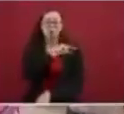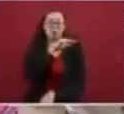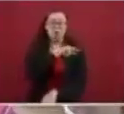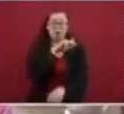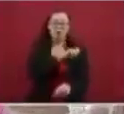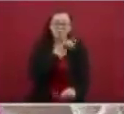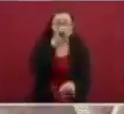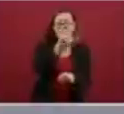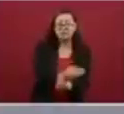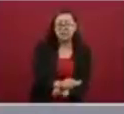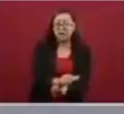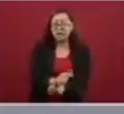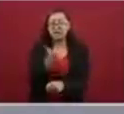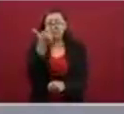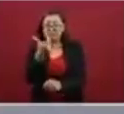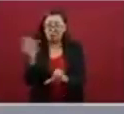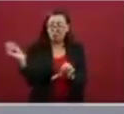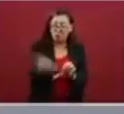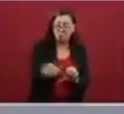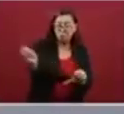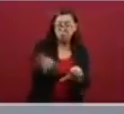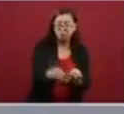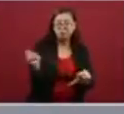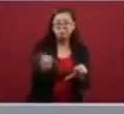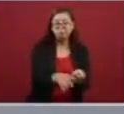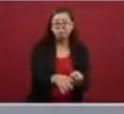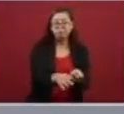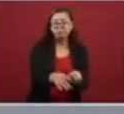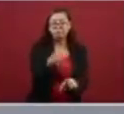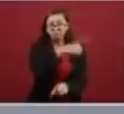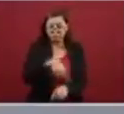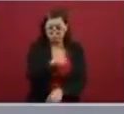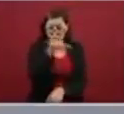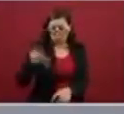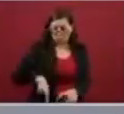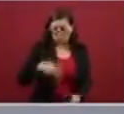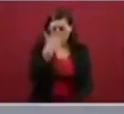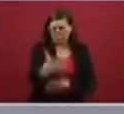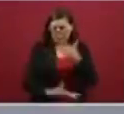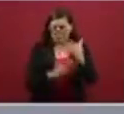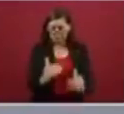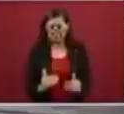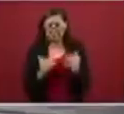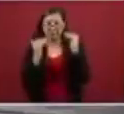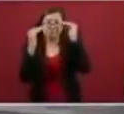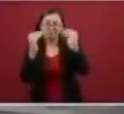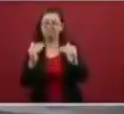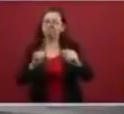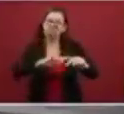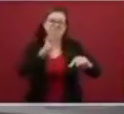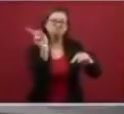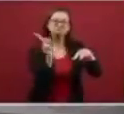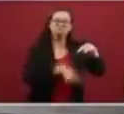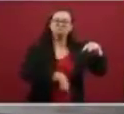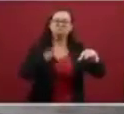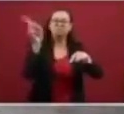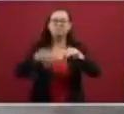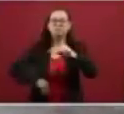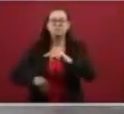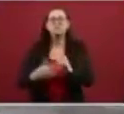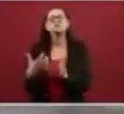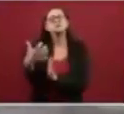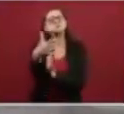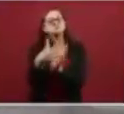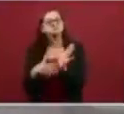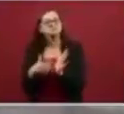altos funcionarios públicos. Solo con estas dos medidas nos ahorramos 10 mil